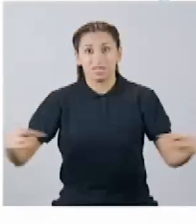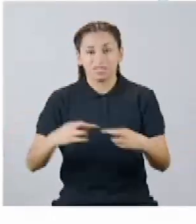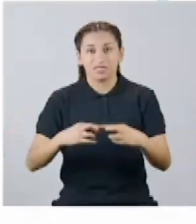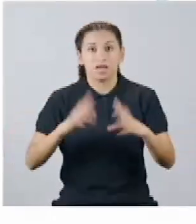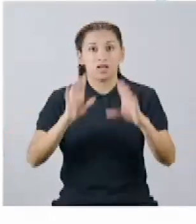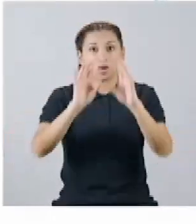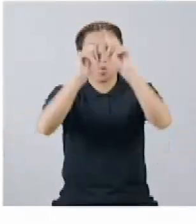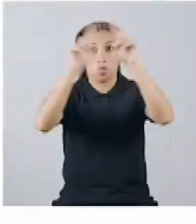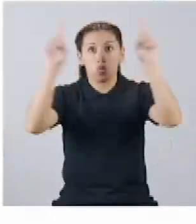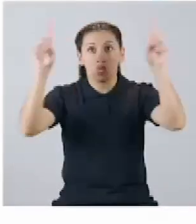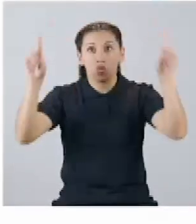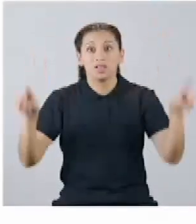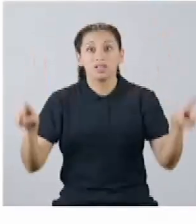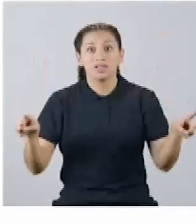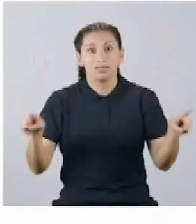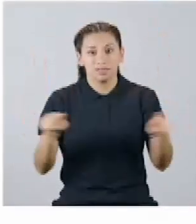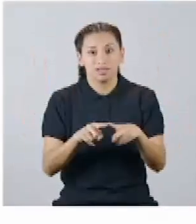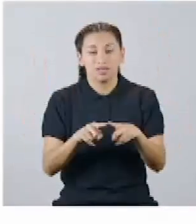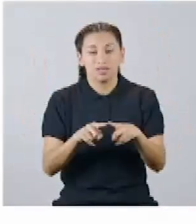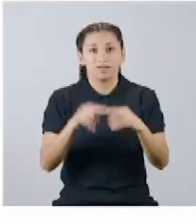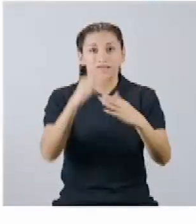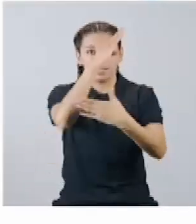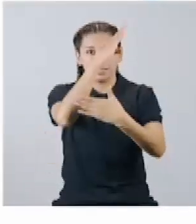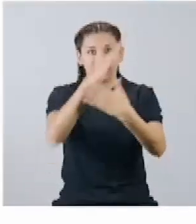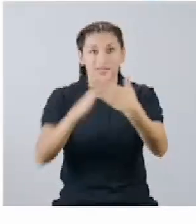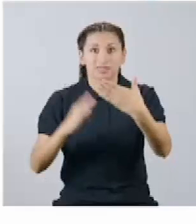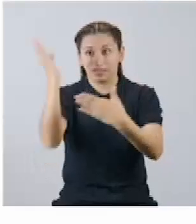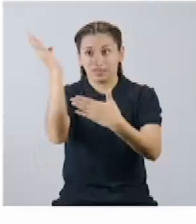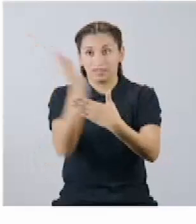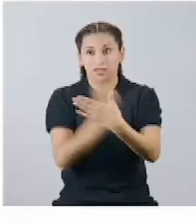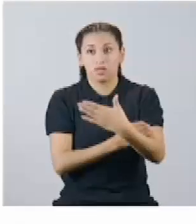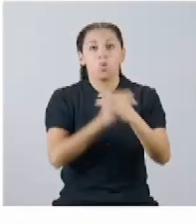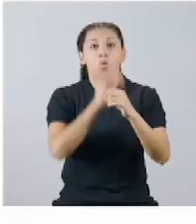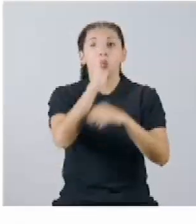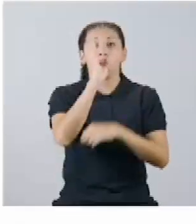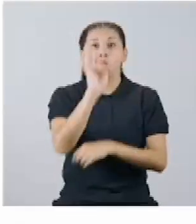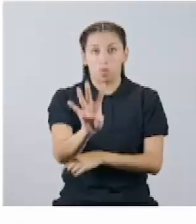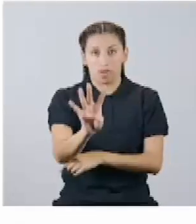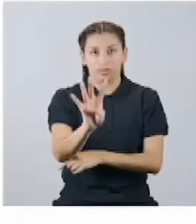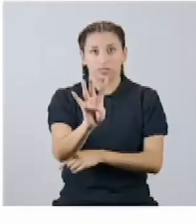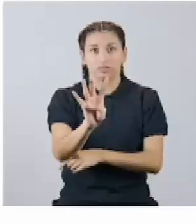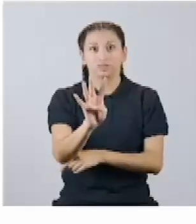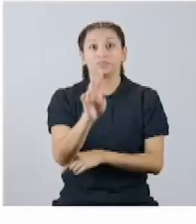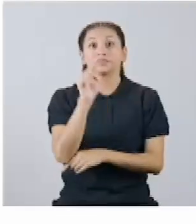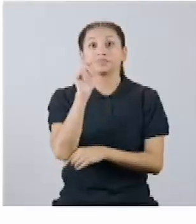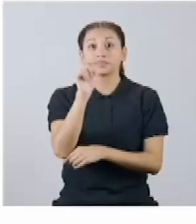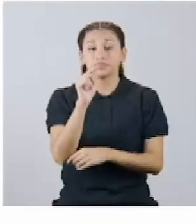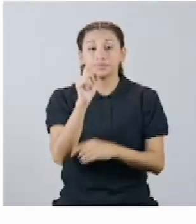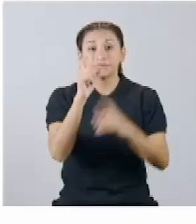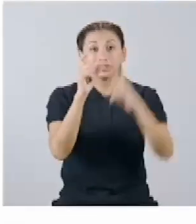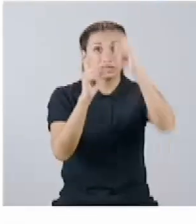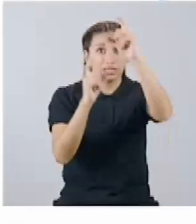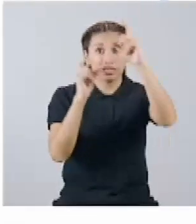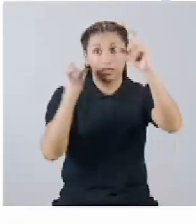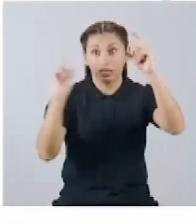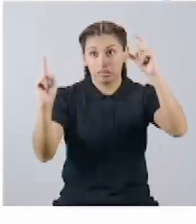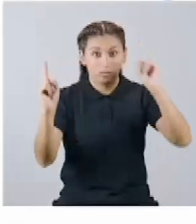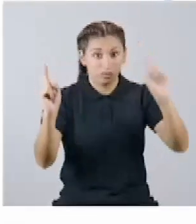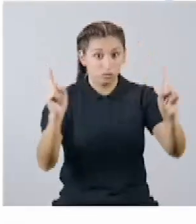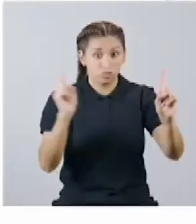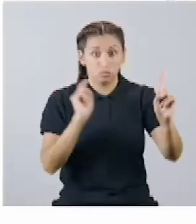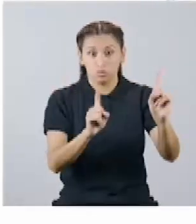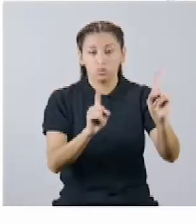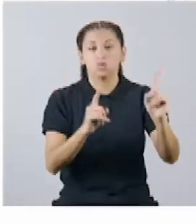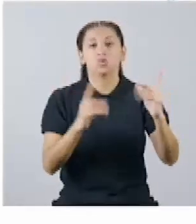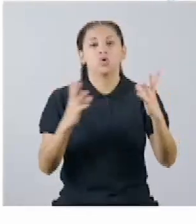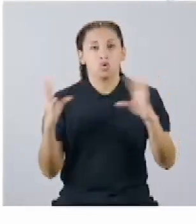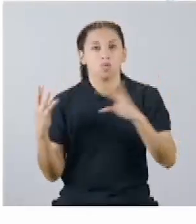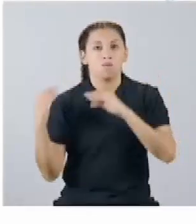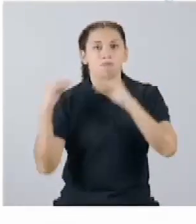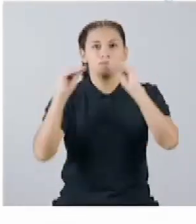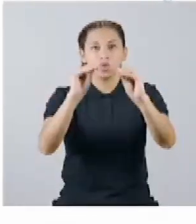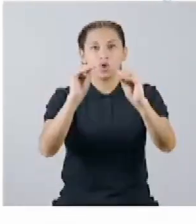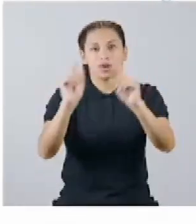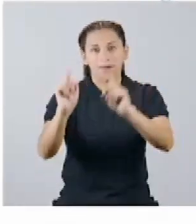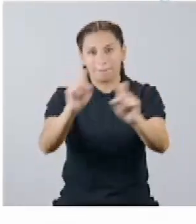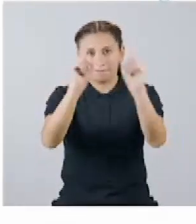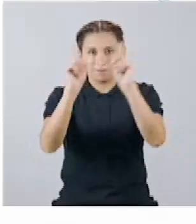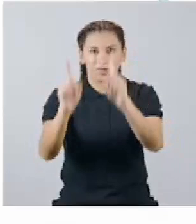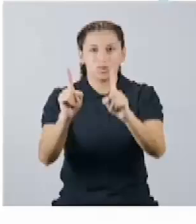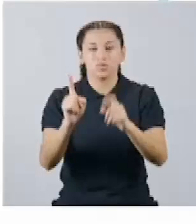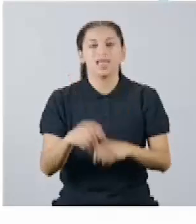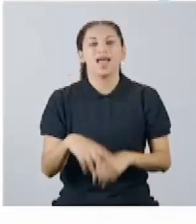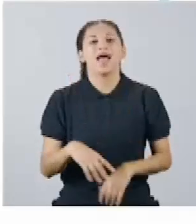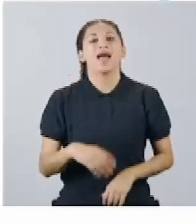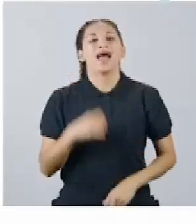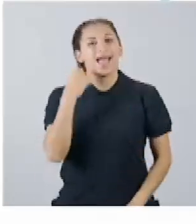un rectángulo dividido en 4. Y en cada una de las partes colocar las preguntas. Ah,